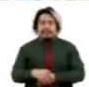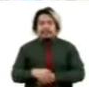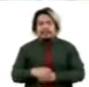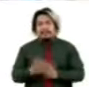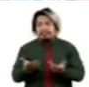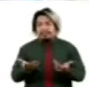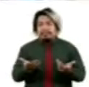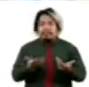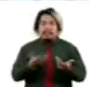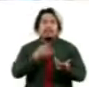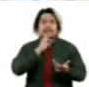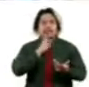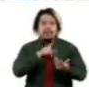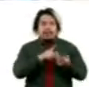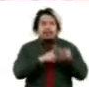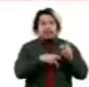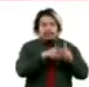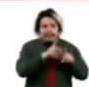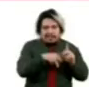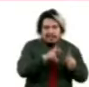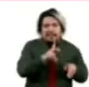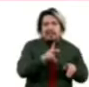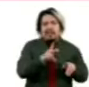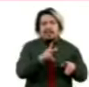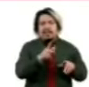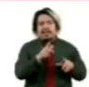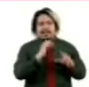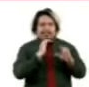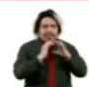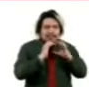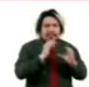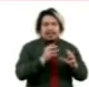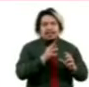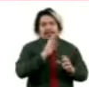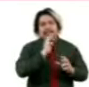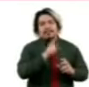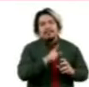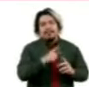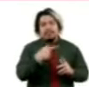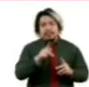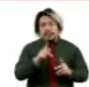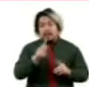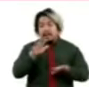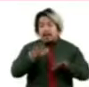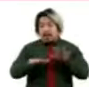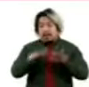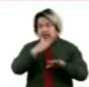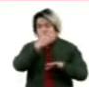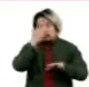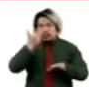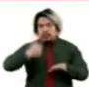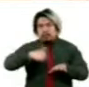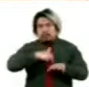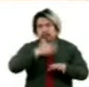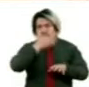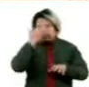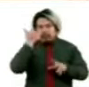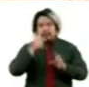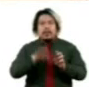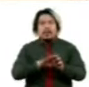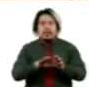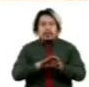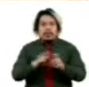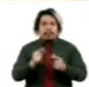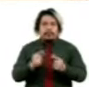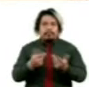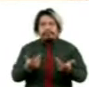Porque lo mejor es hablar, es dialogar. Y a veces no sabemos cómo hacerlo. Y que lo que